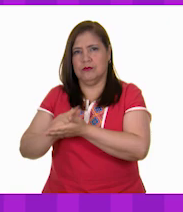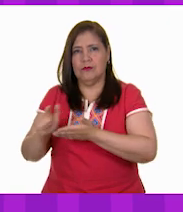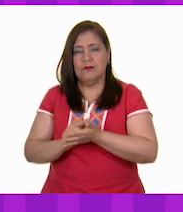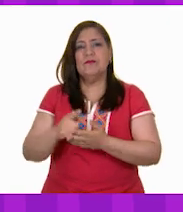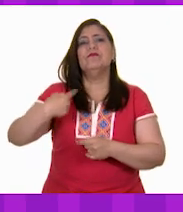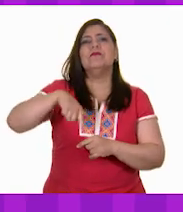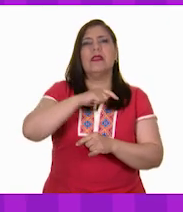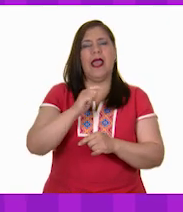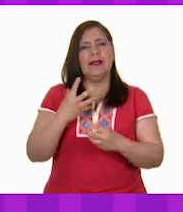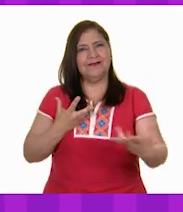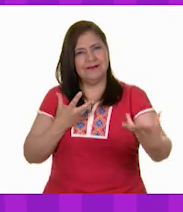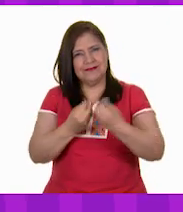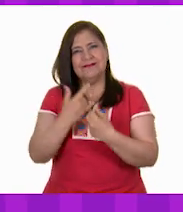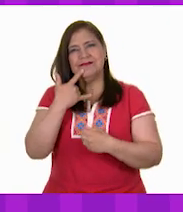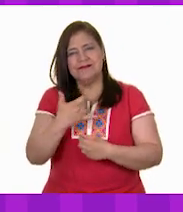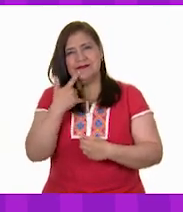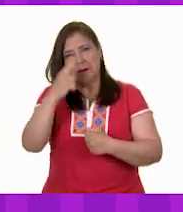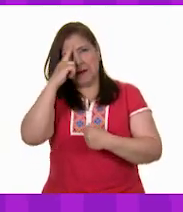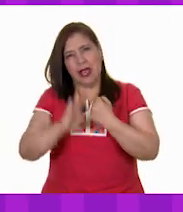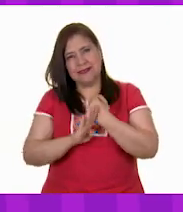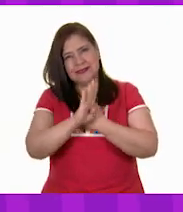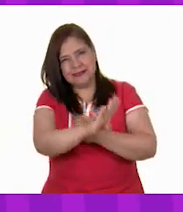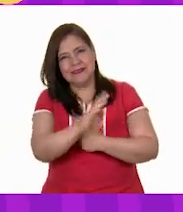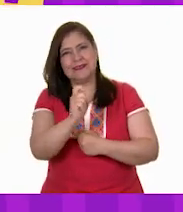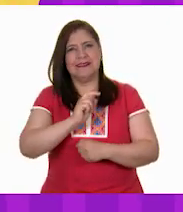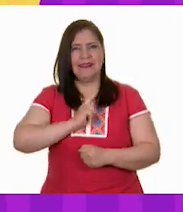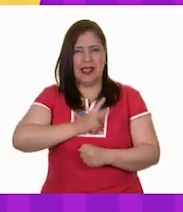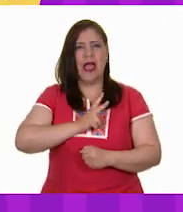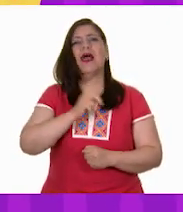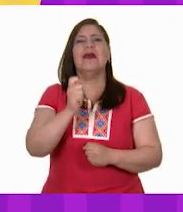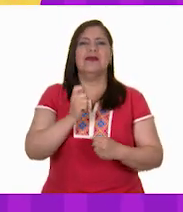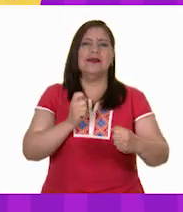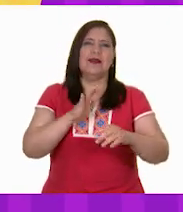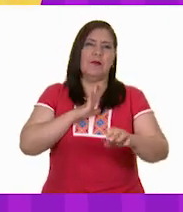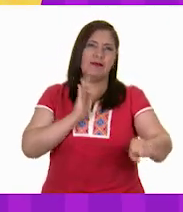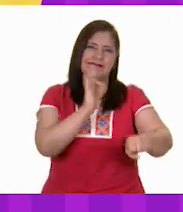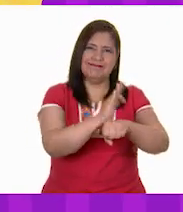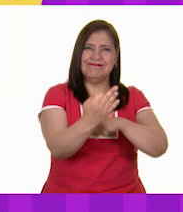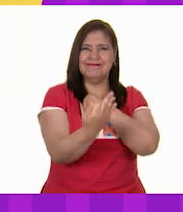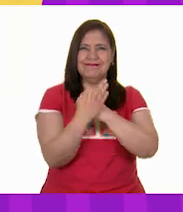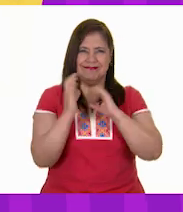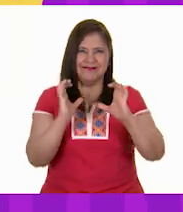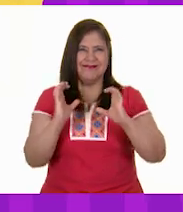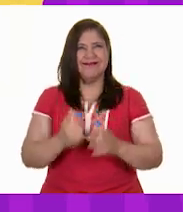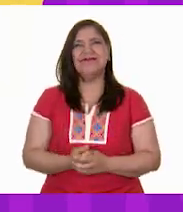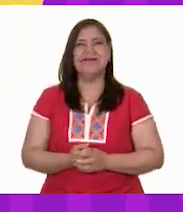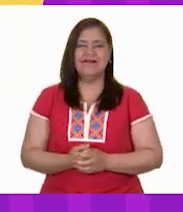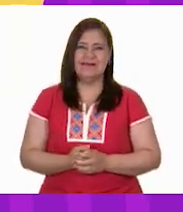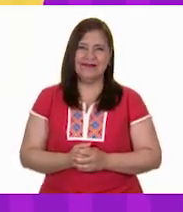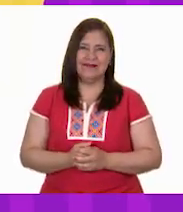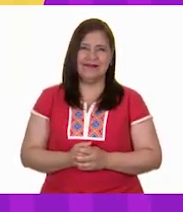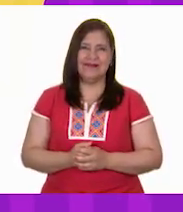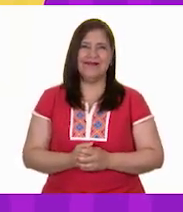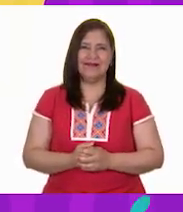Sigamos luchando juntos contra este virus, cuidándonos los unos a los otros.